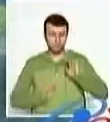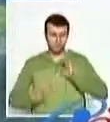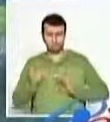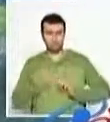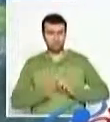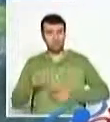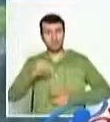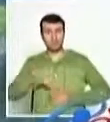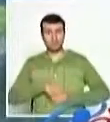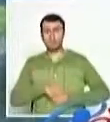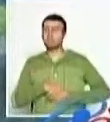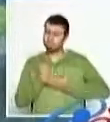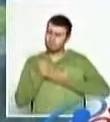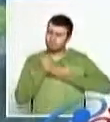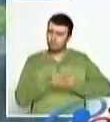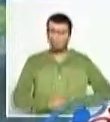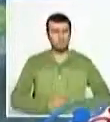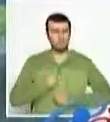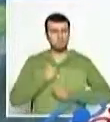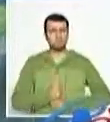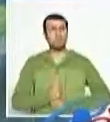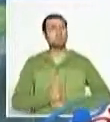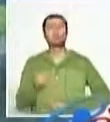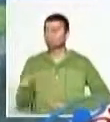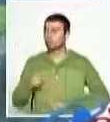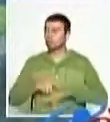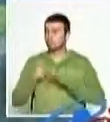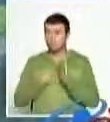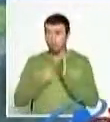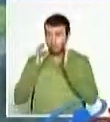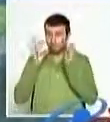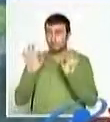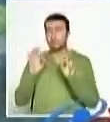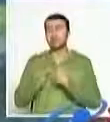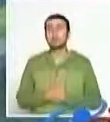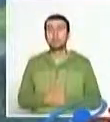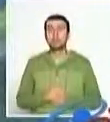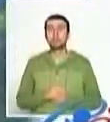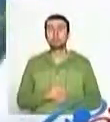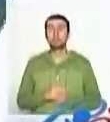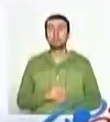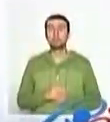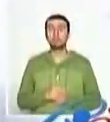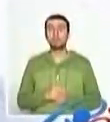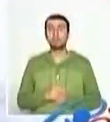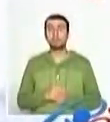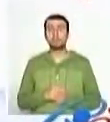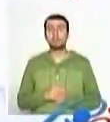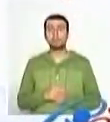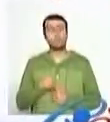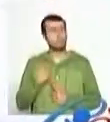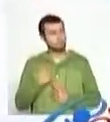acá, pues lo hacemos eficientemente. Doctor José Fernando. Bueno, yo quiero